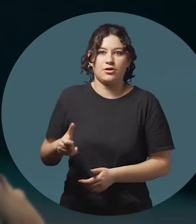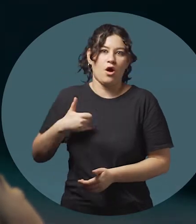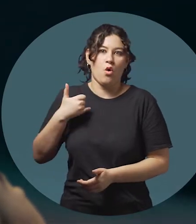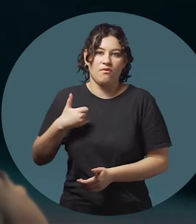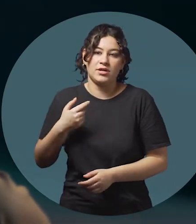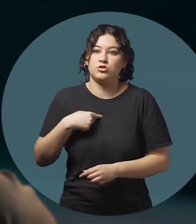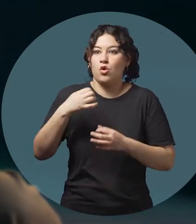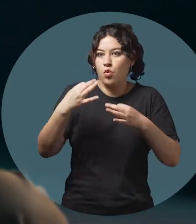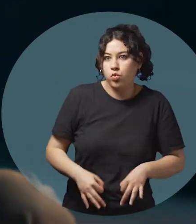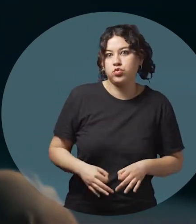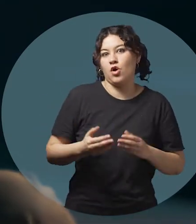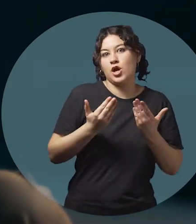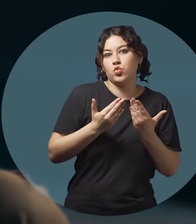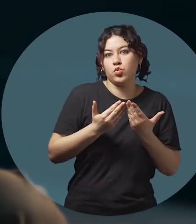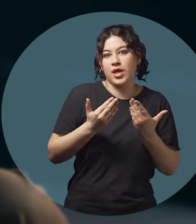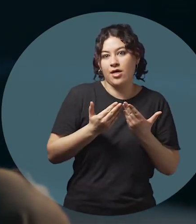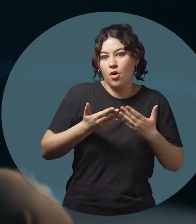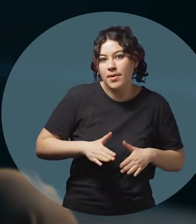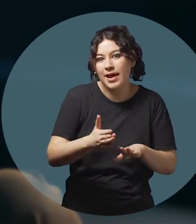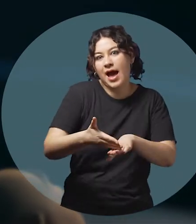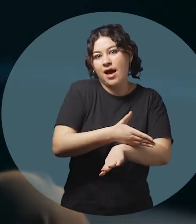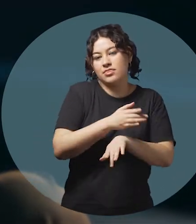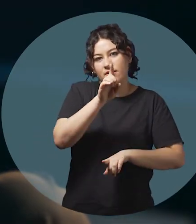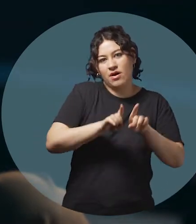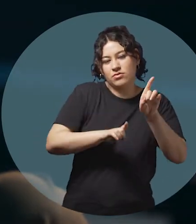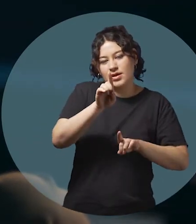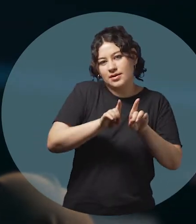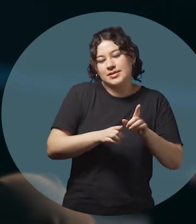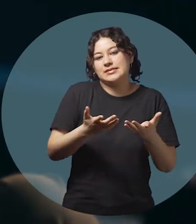joven y yo siendo todavía un estudiante de preparatorio. Entonces,